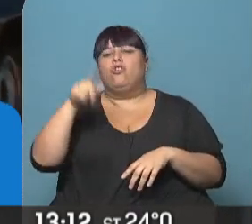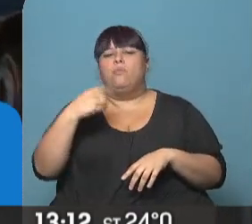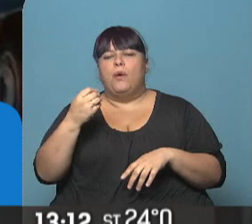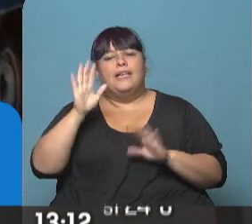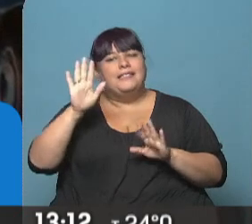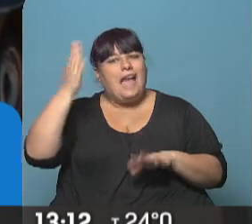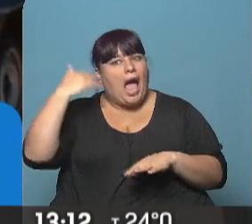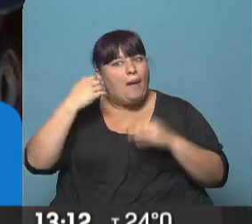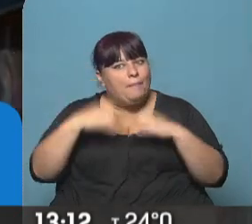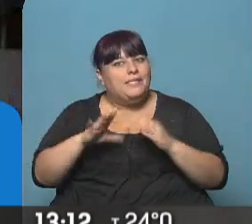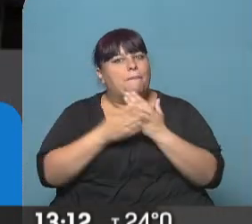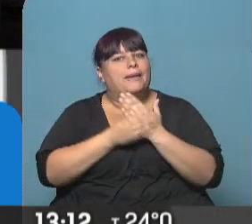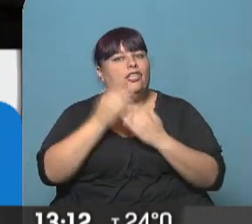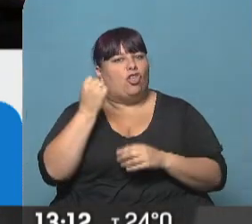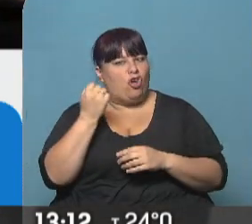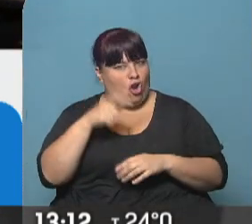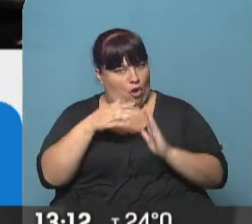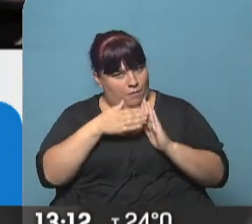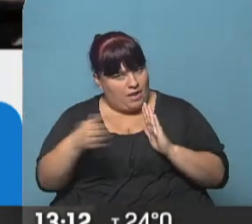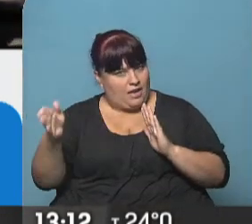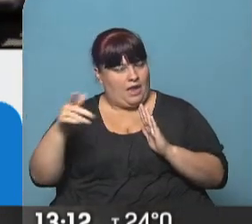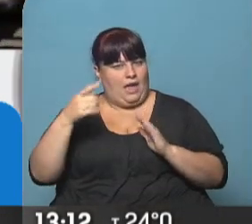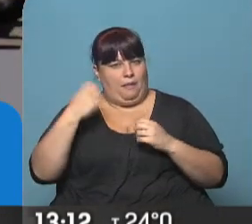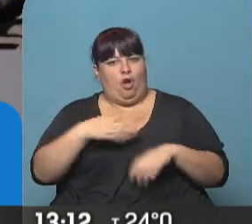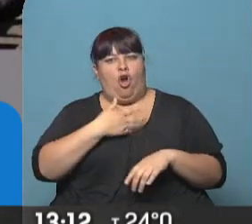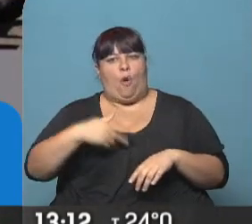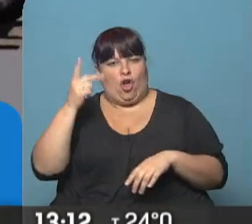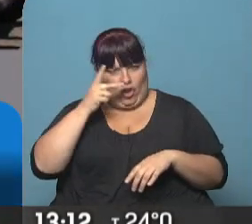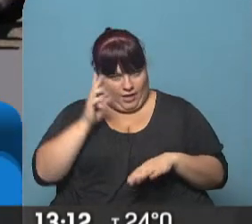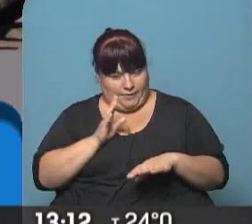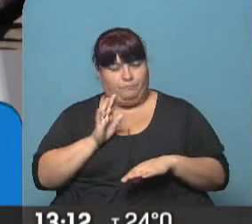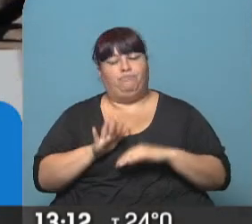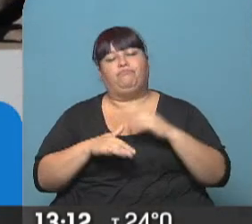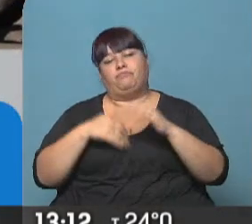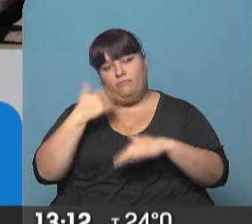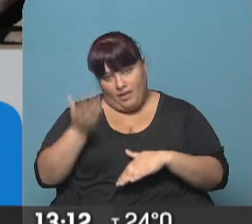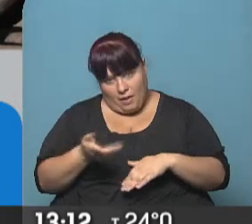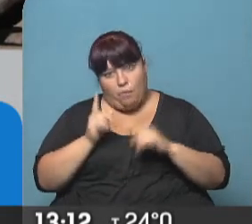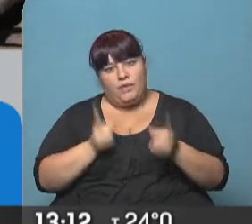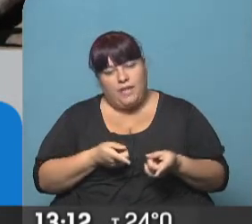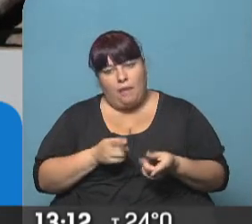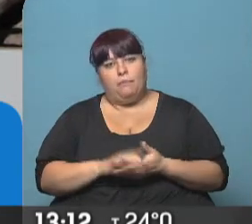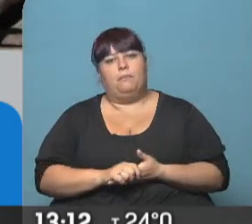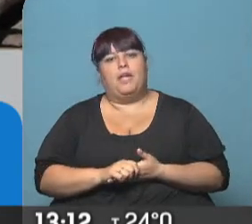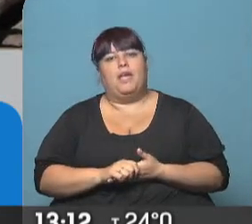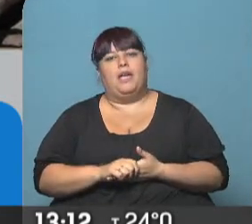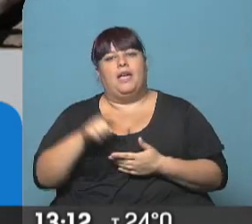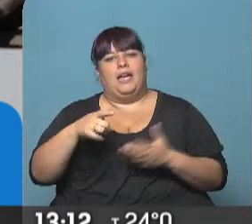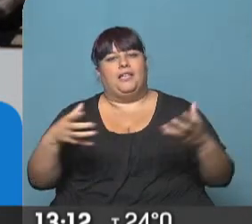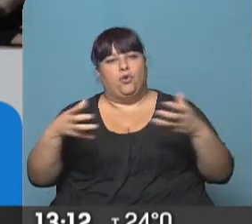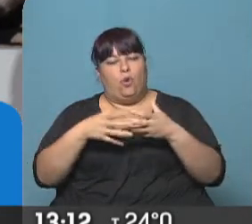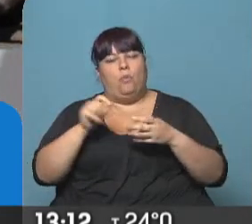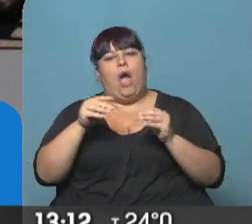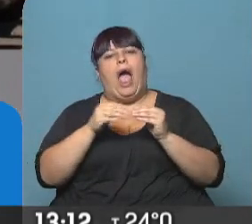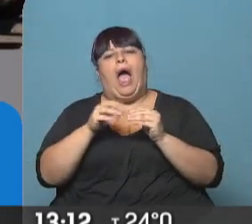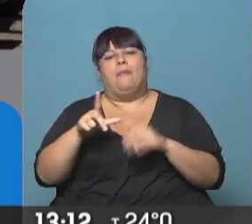era ministro de Economía de los primeros gobiernos kirchneristas. Luego, por supuesto, también estaba en esa comitiva su